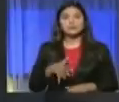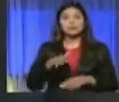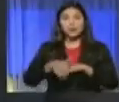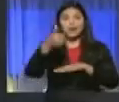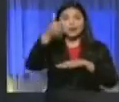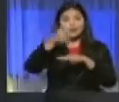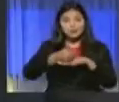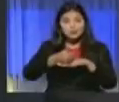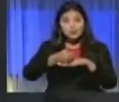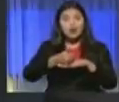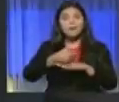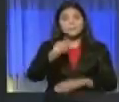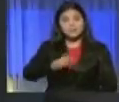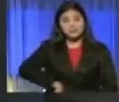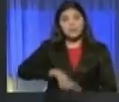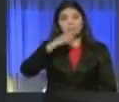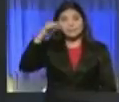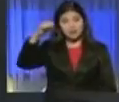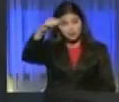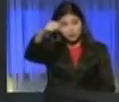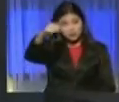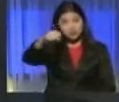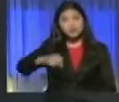del presidente Nicolás Maduro,